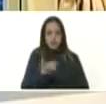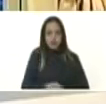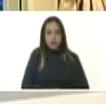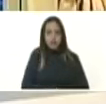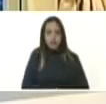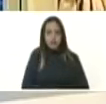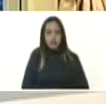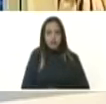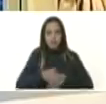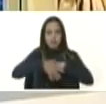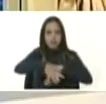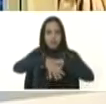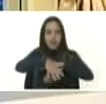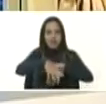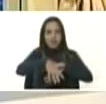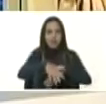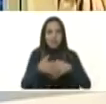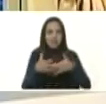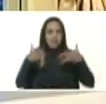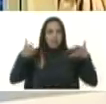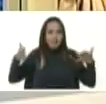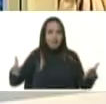Una marcha gigantesca.